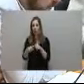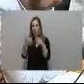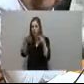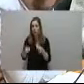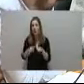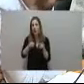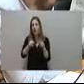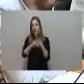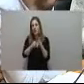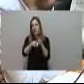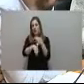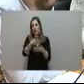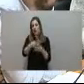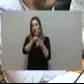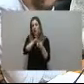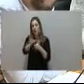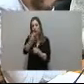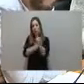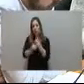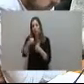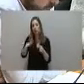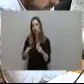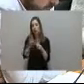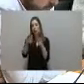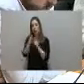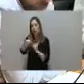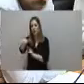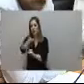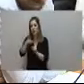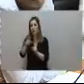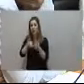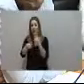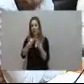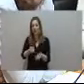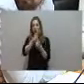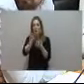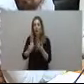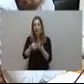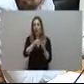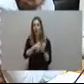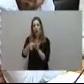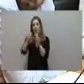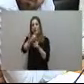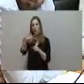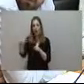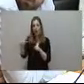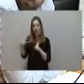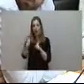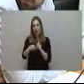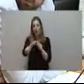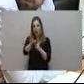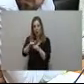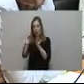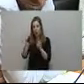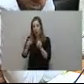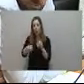de gestión en los ámbitos económico, social y medioambiental, la transparencia informativa respecto de los resultados alcanzados en esos ámbitos, su